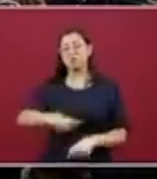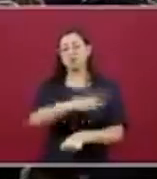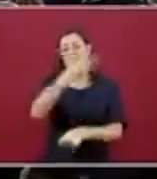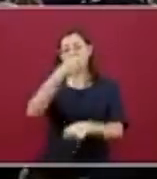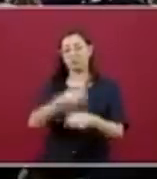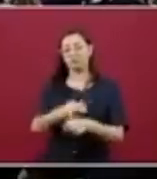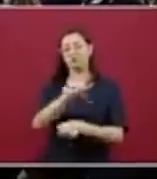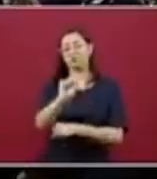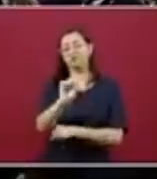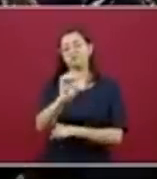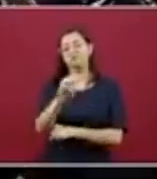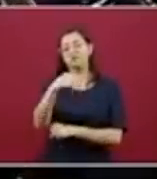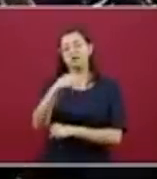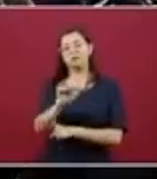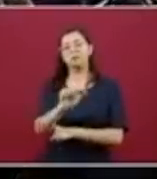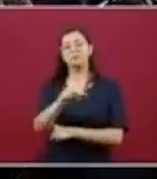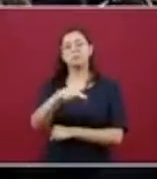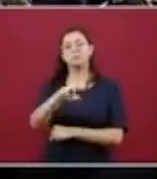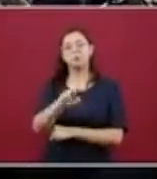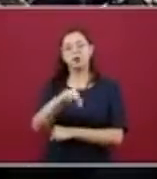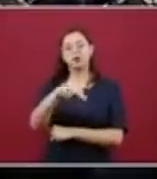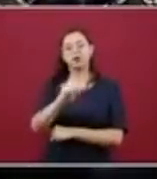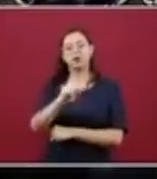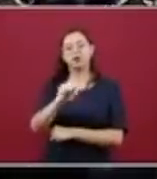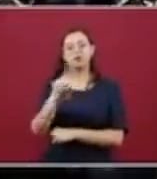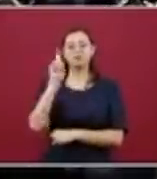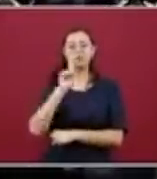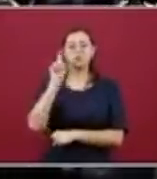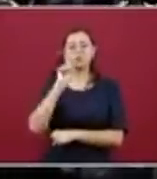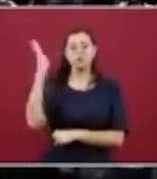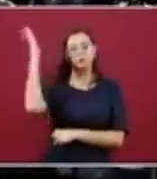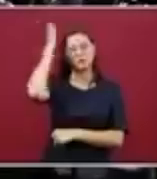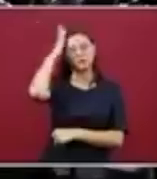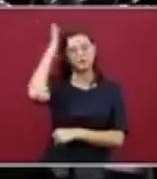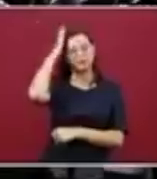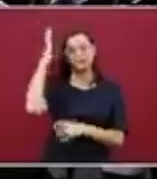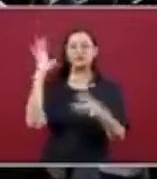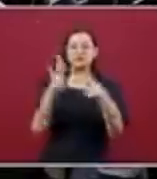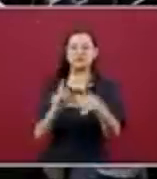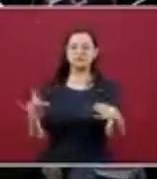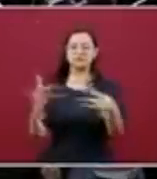Semarnat va a explicarles sobre